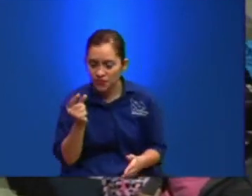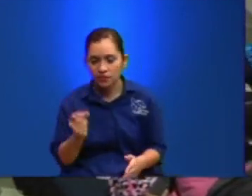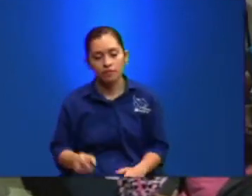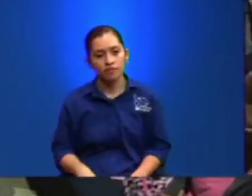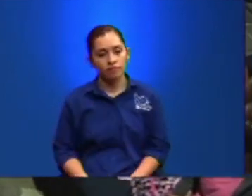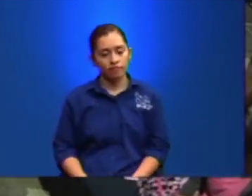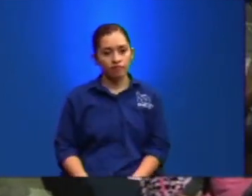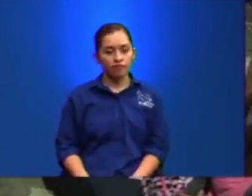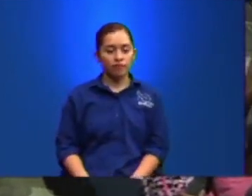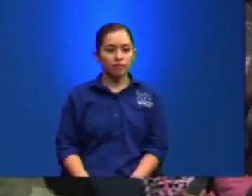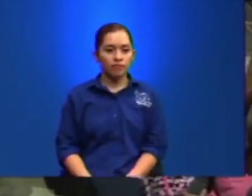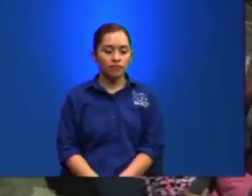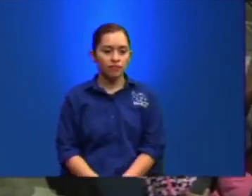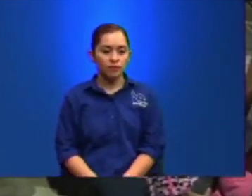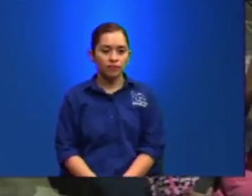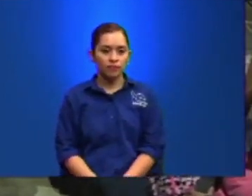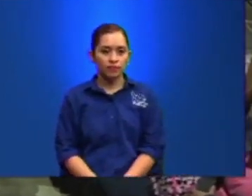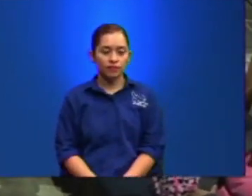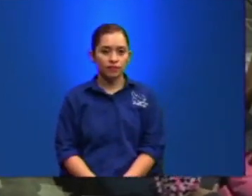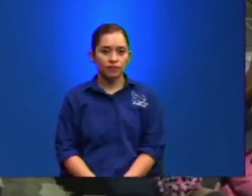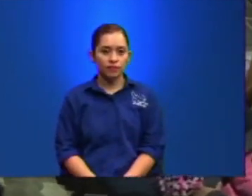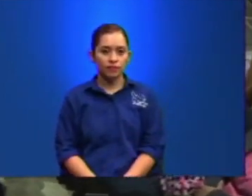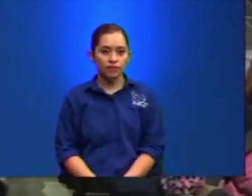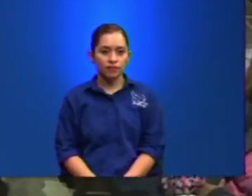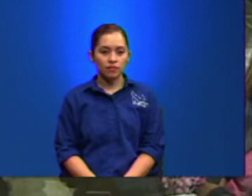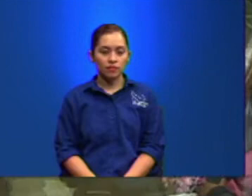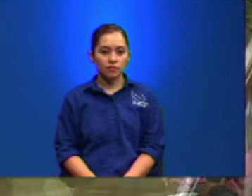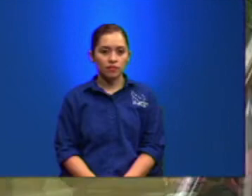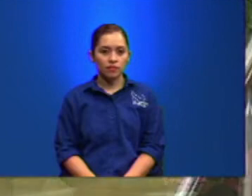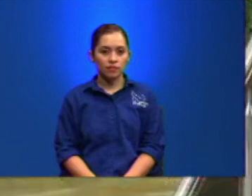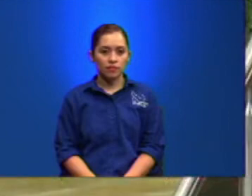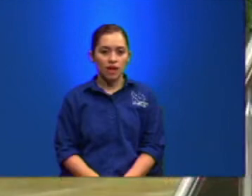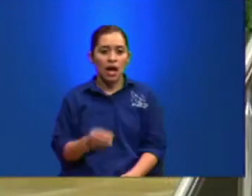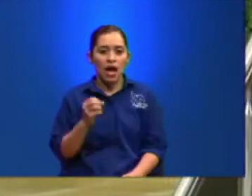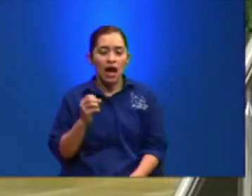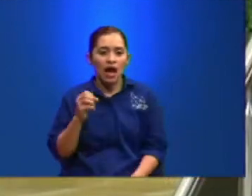tiene éxito pues en los que están dormidos